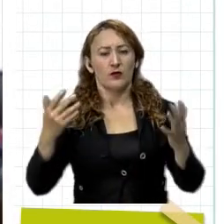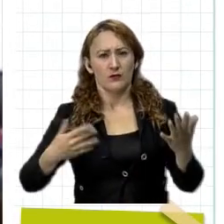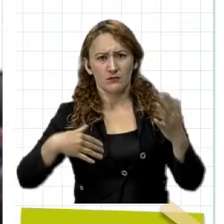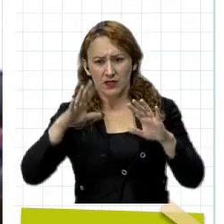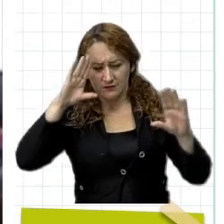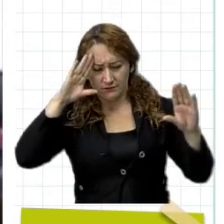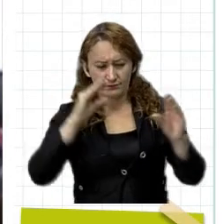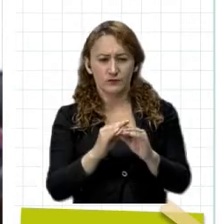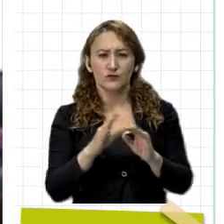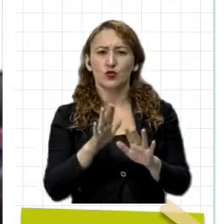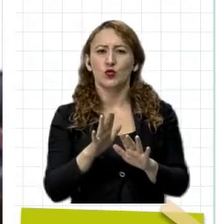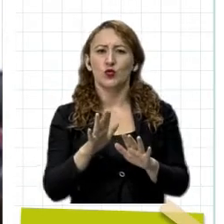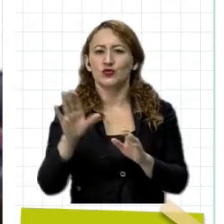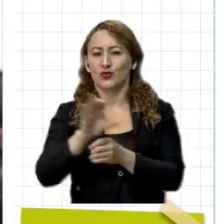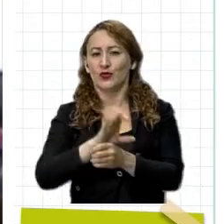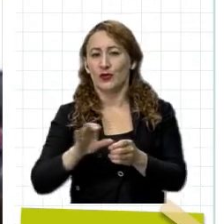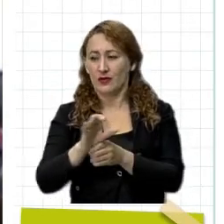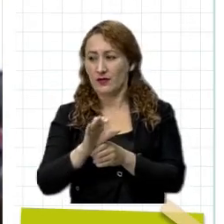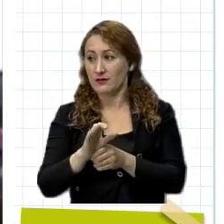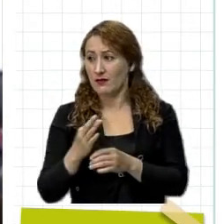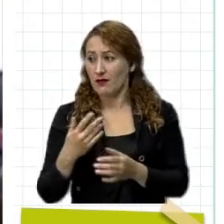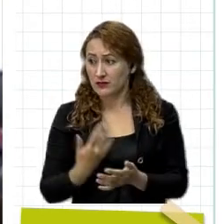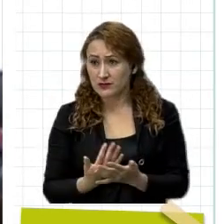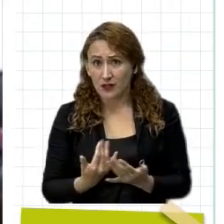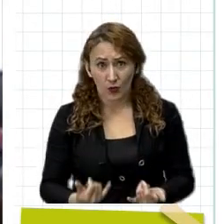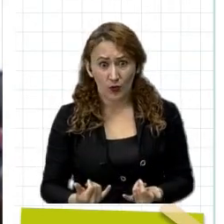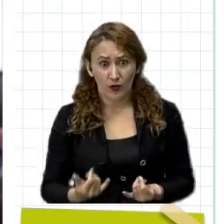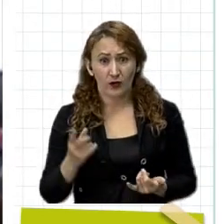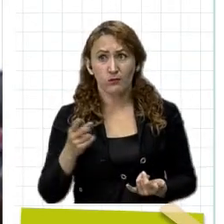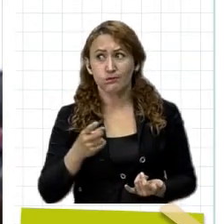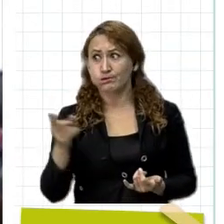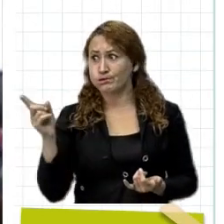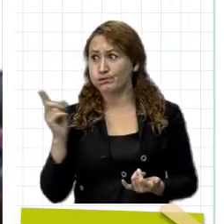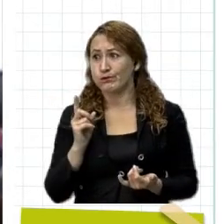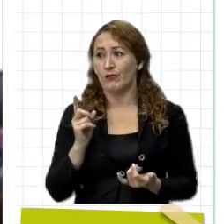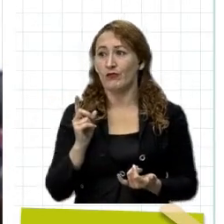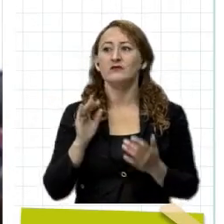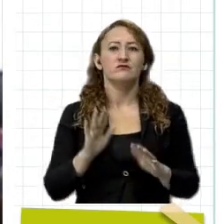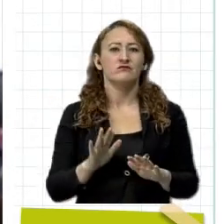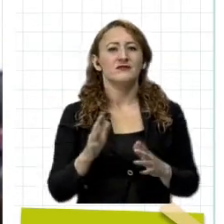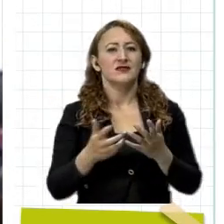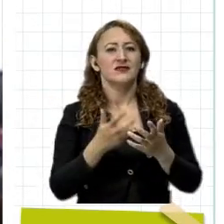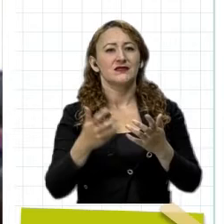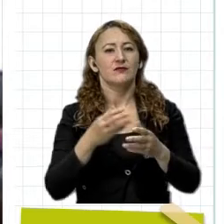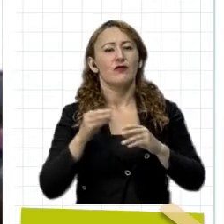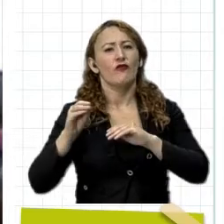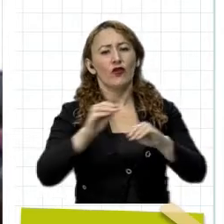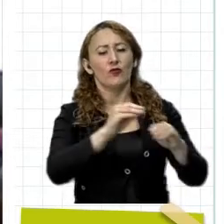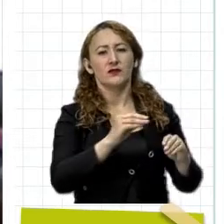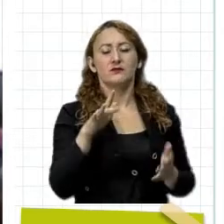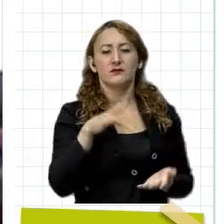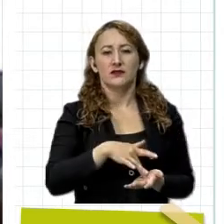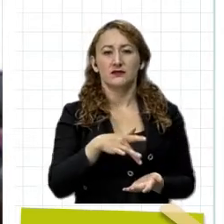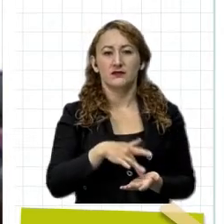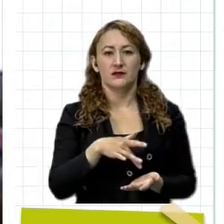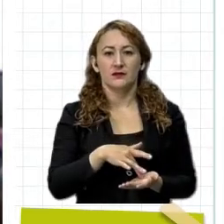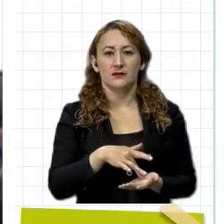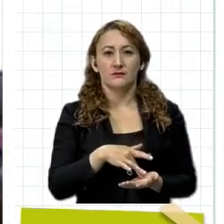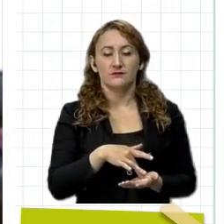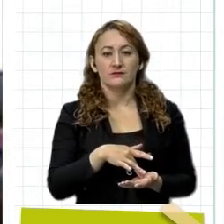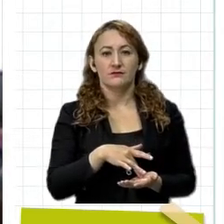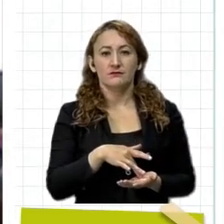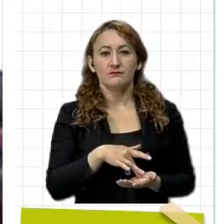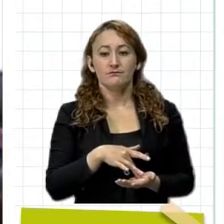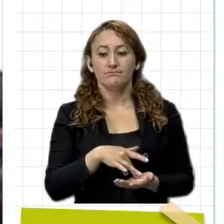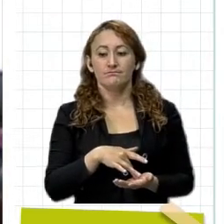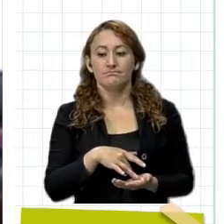en áreas urbanas y hasta ahora en la modalidad de sistemas de formación presencial, bueno,